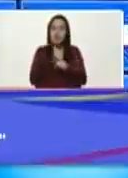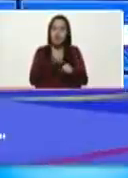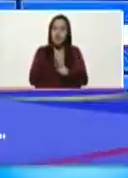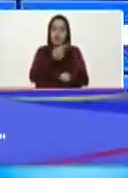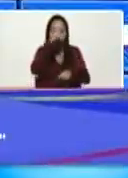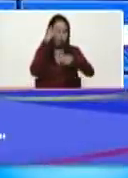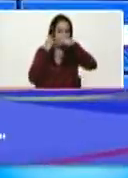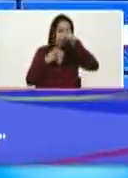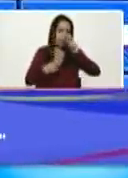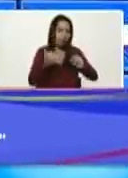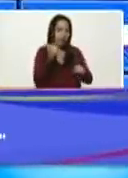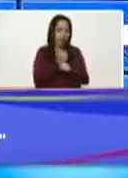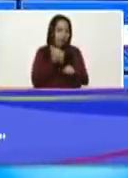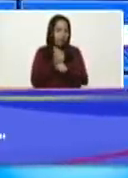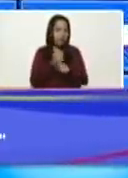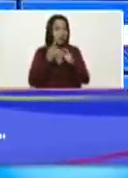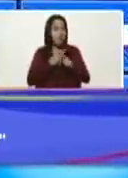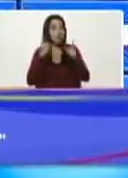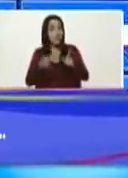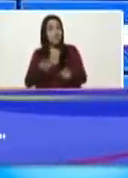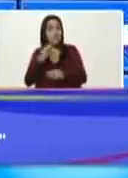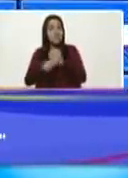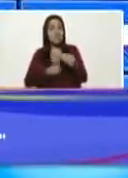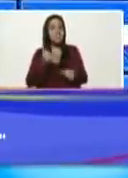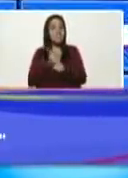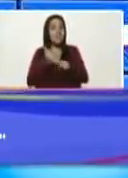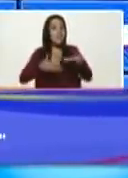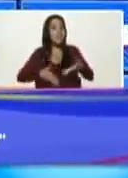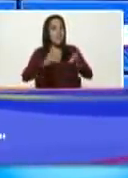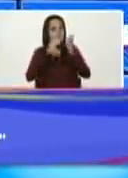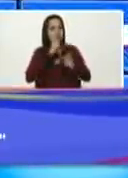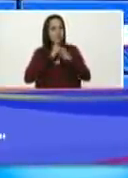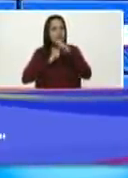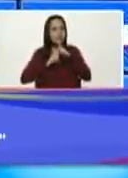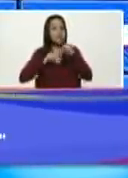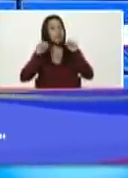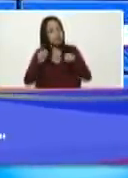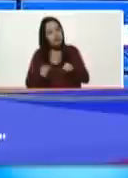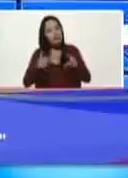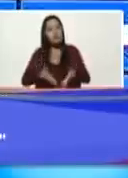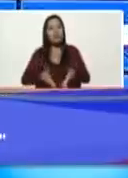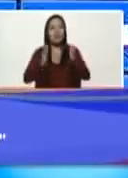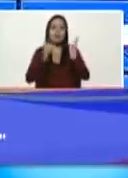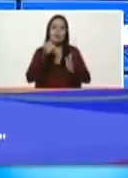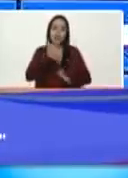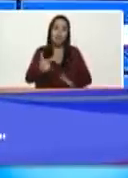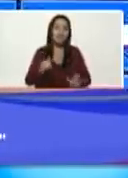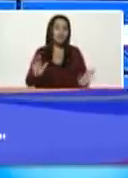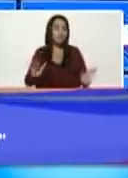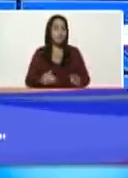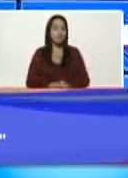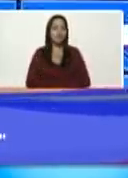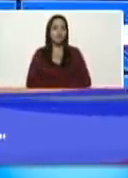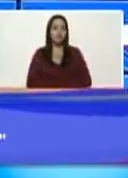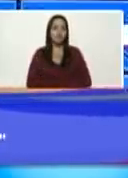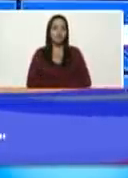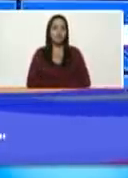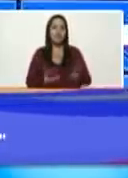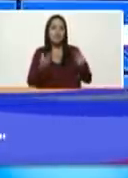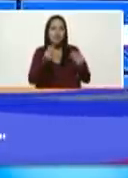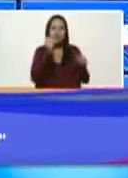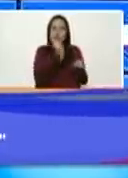tiene, pero es el trabajo. Que el camino es duro, pero es el camino, dijo Argimiro Gabaldón. Que hay mucho